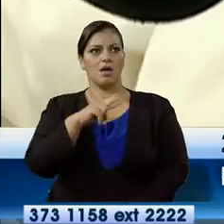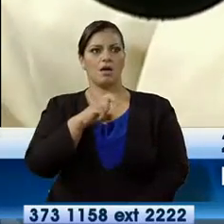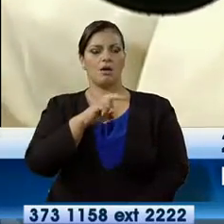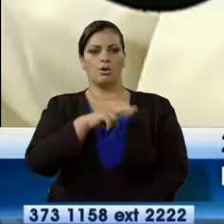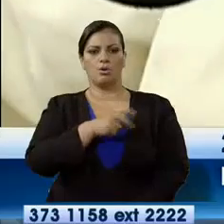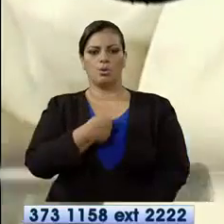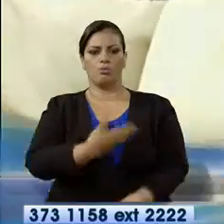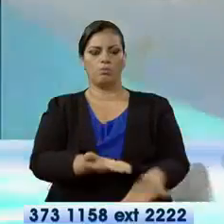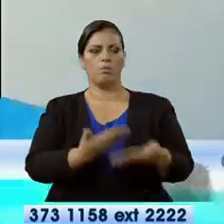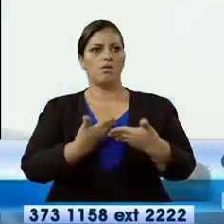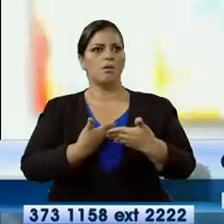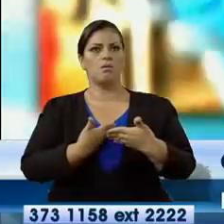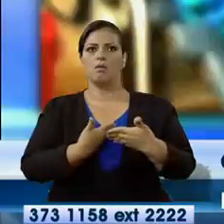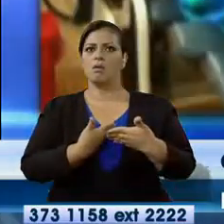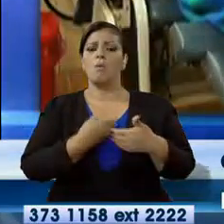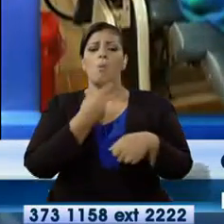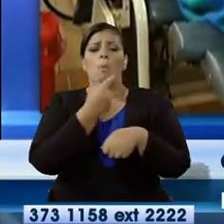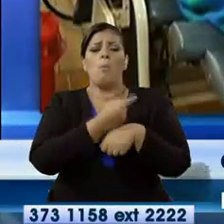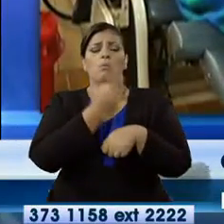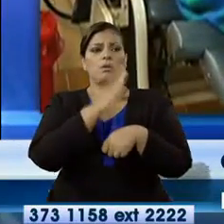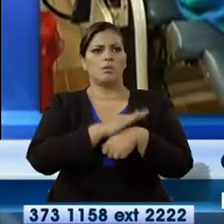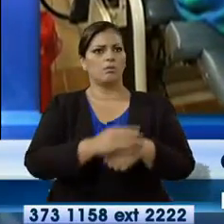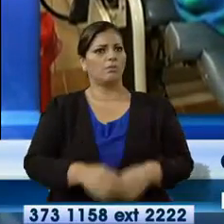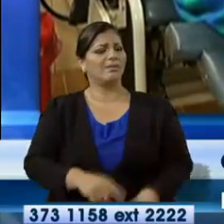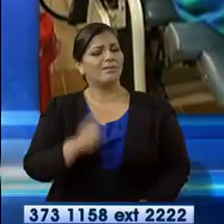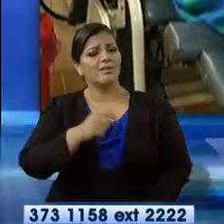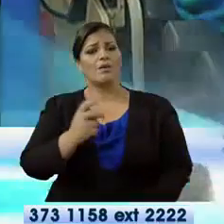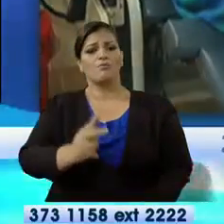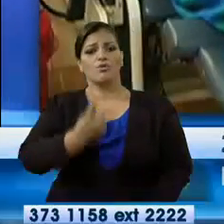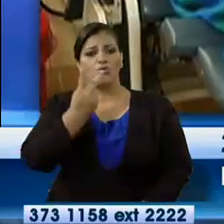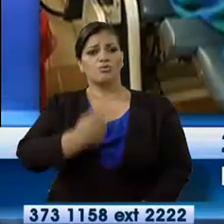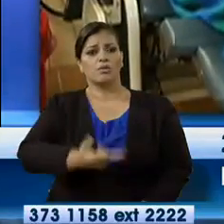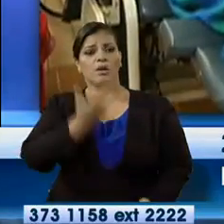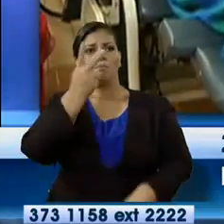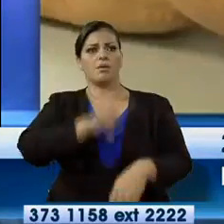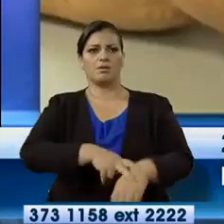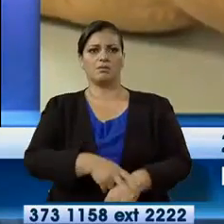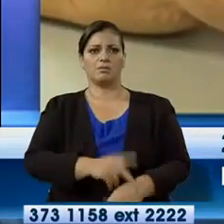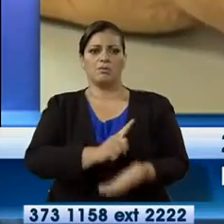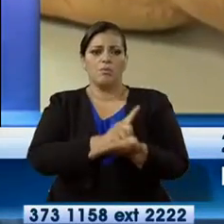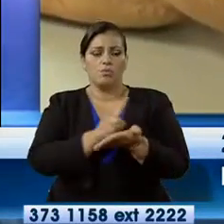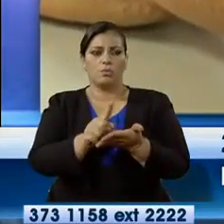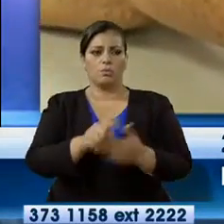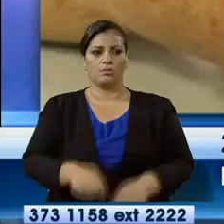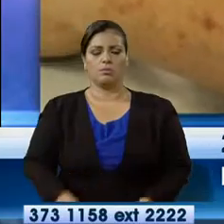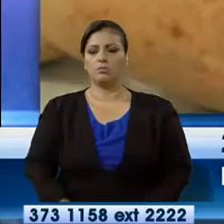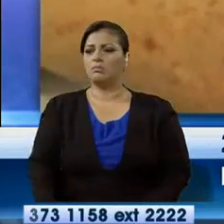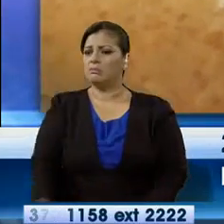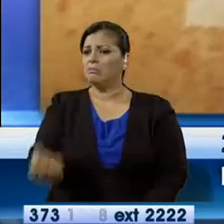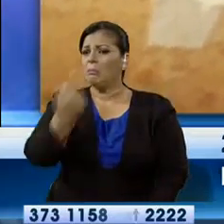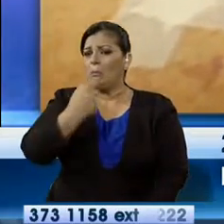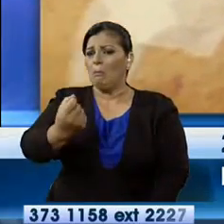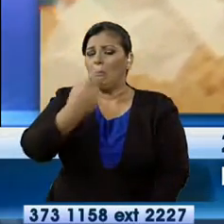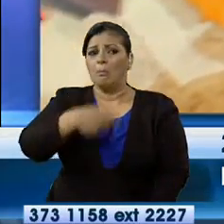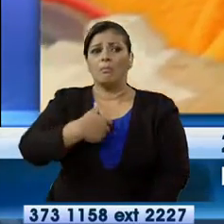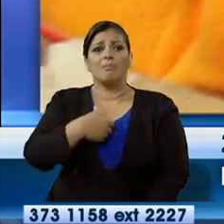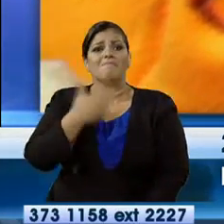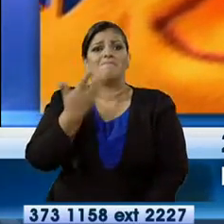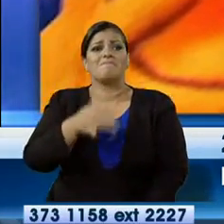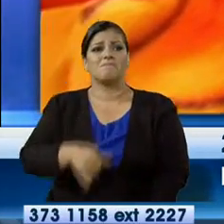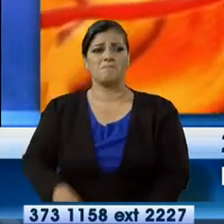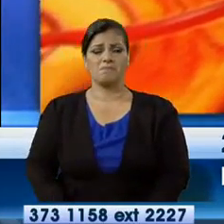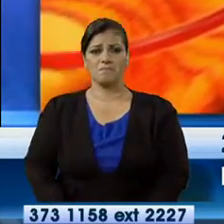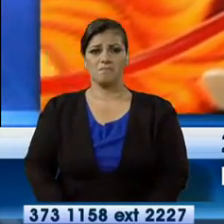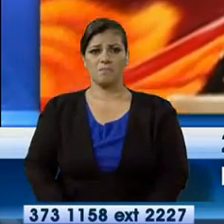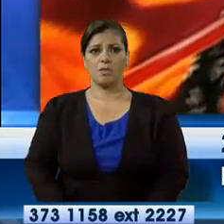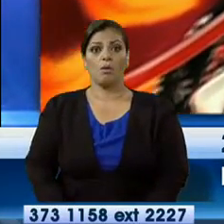soy 2 o 3 veces a la semana. No hay las medicinas para los glóbulos rojos, pero eso no descompensa bastante. A mí no me pusieron